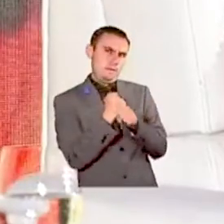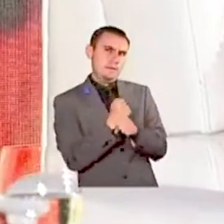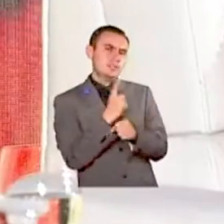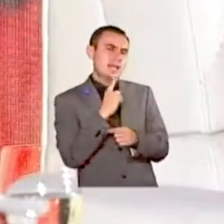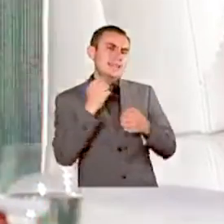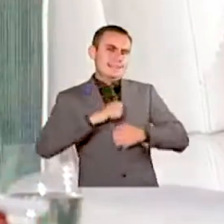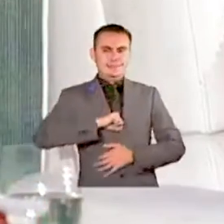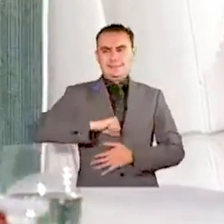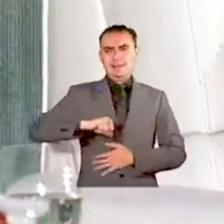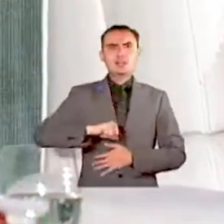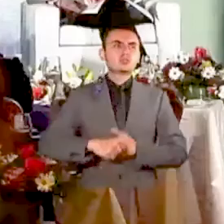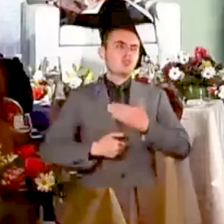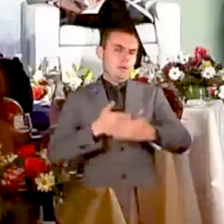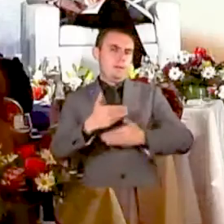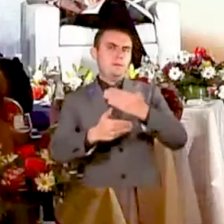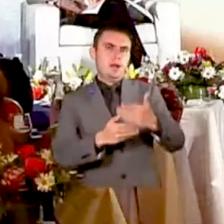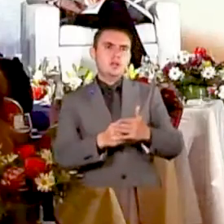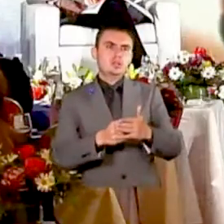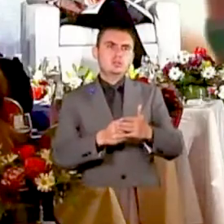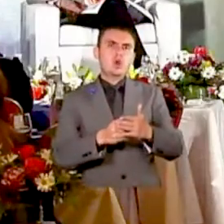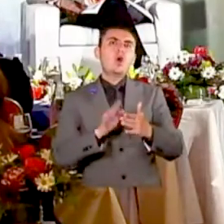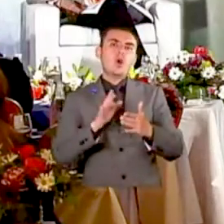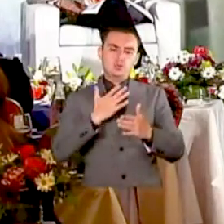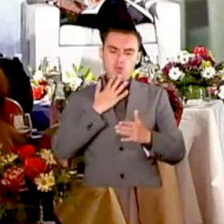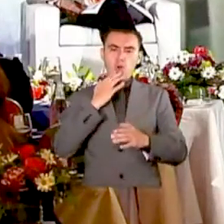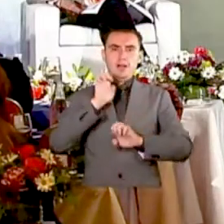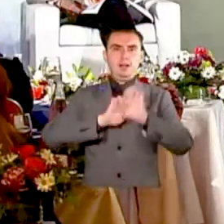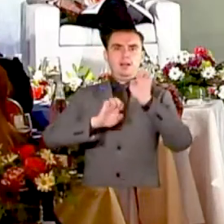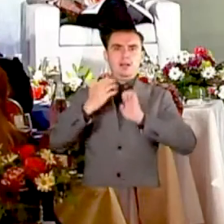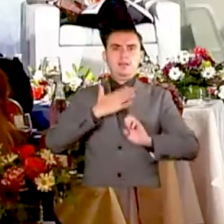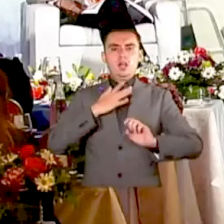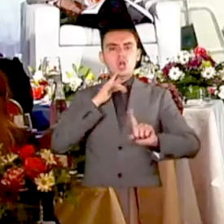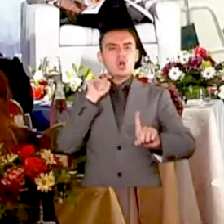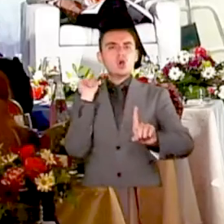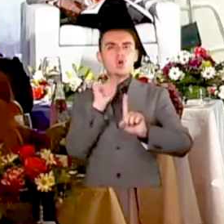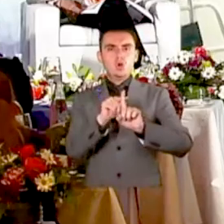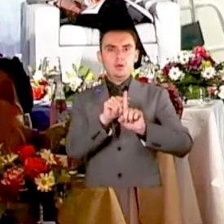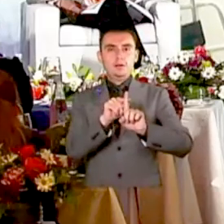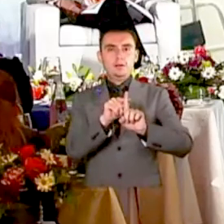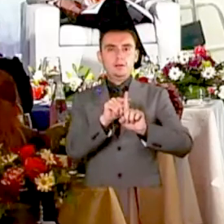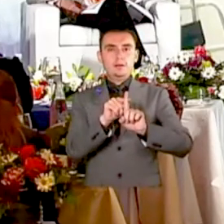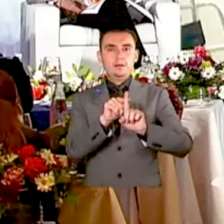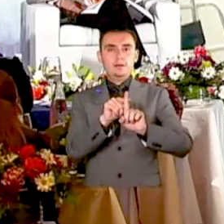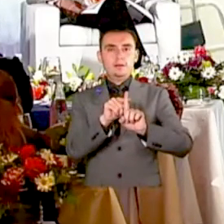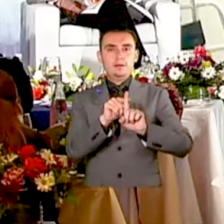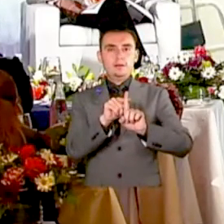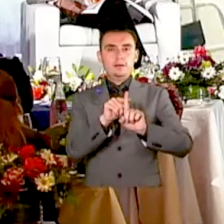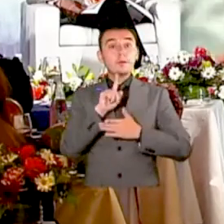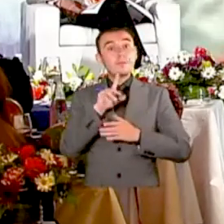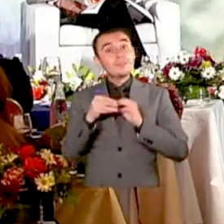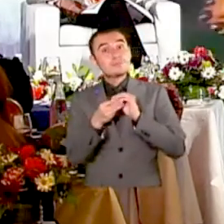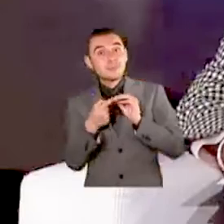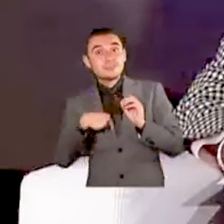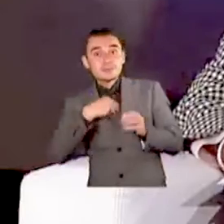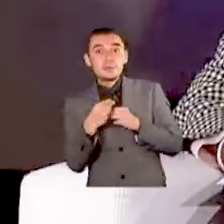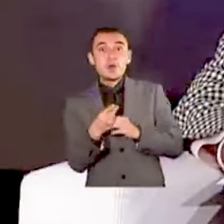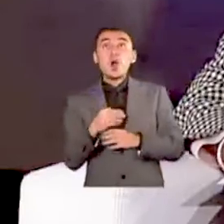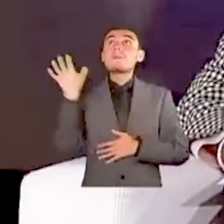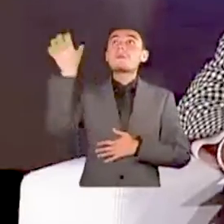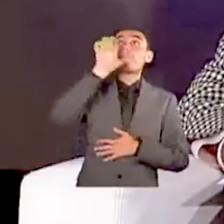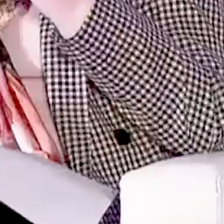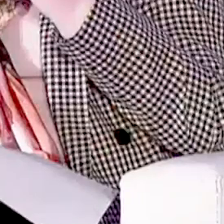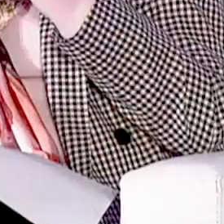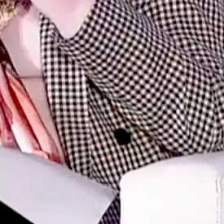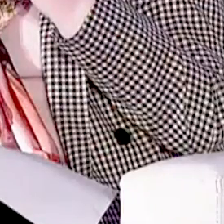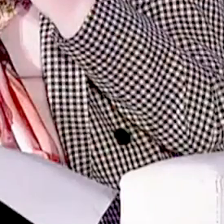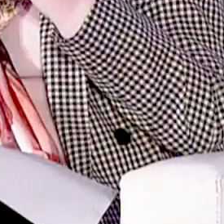sus derechos o realizar o que se le defiendan sus expectativas legítimas, sino también con el exterior, con